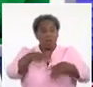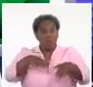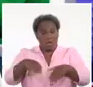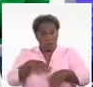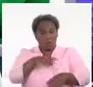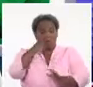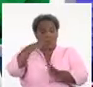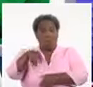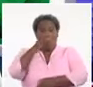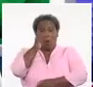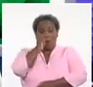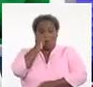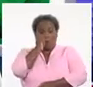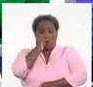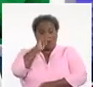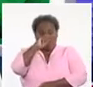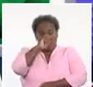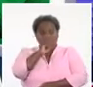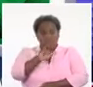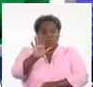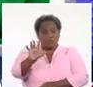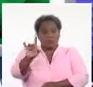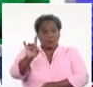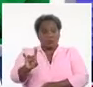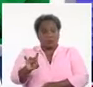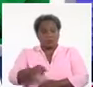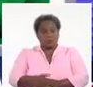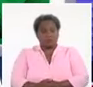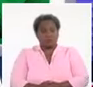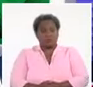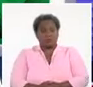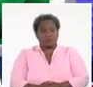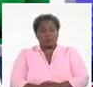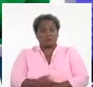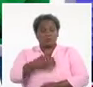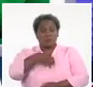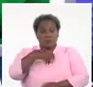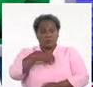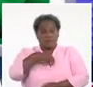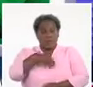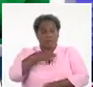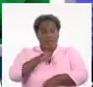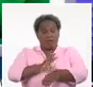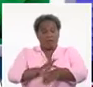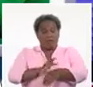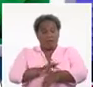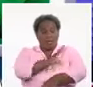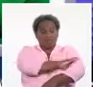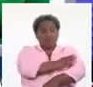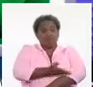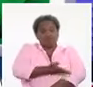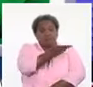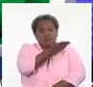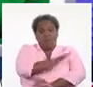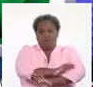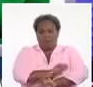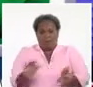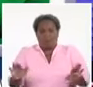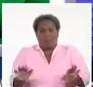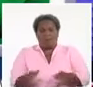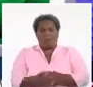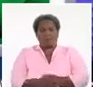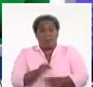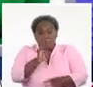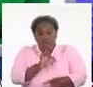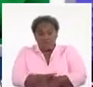paciente, 59 años de edad, que como única comorbilidad hipertensión arterial, inicialmente